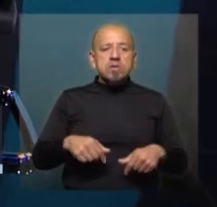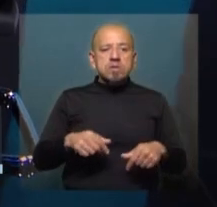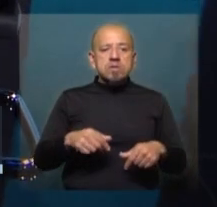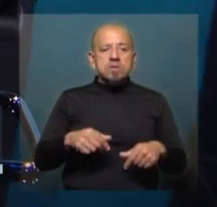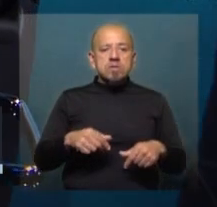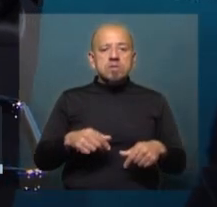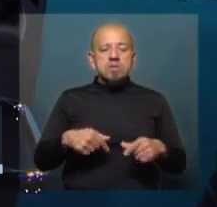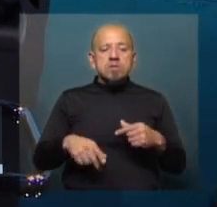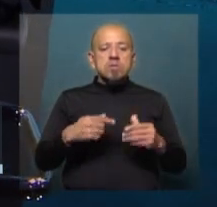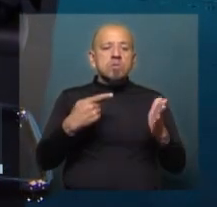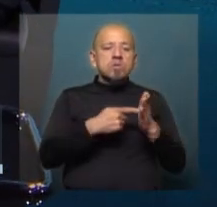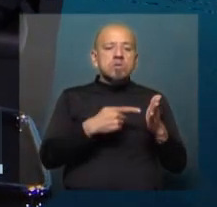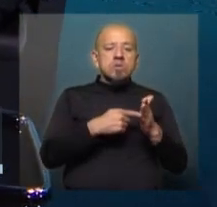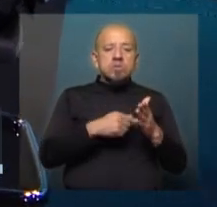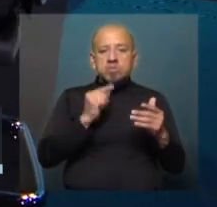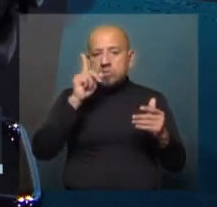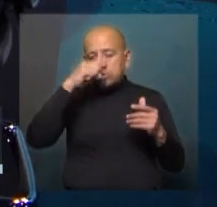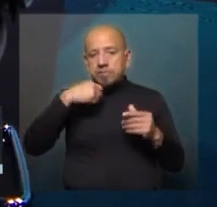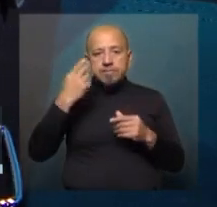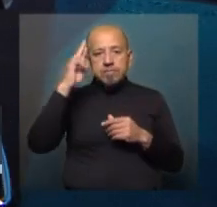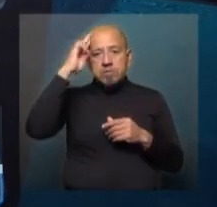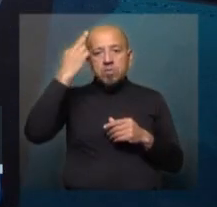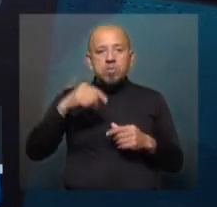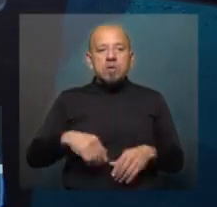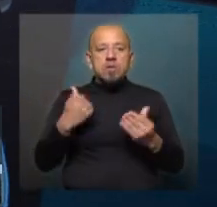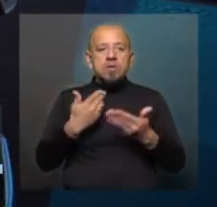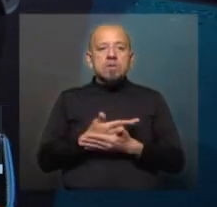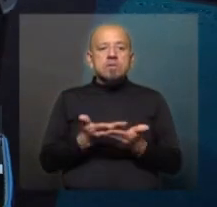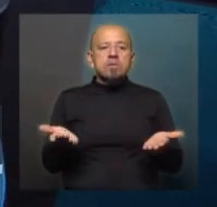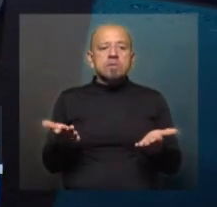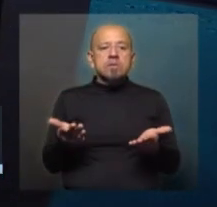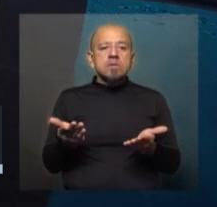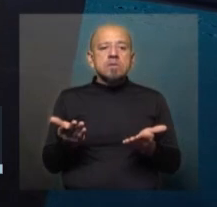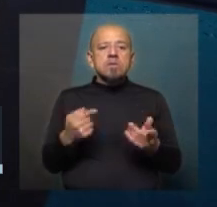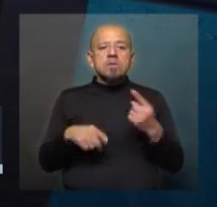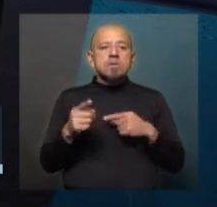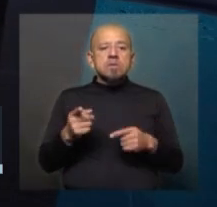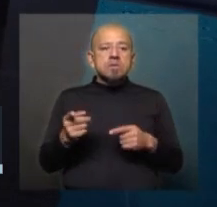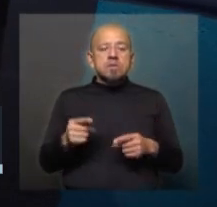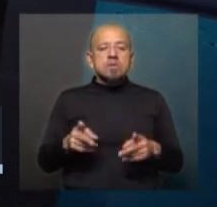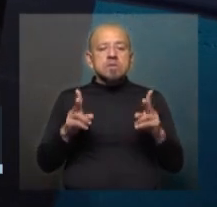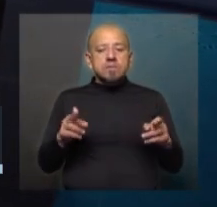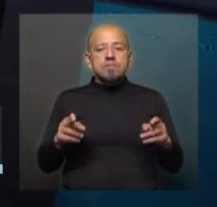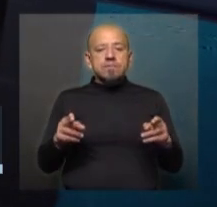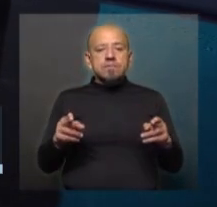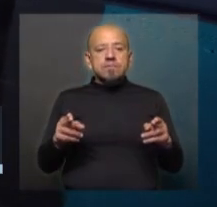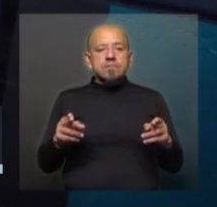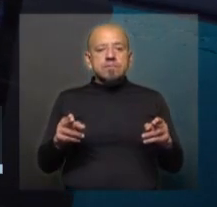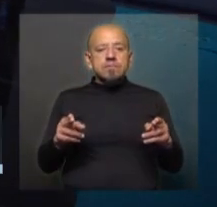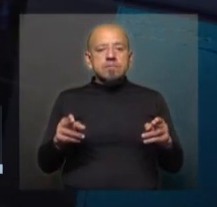la plata y que Uruguay fue la mejor expresión futbolística en la primera mitad del